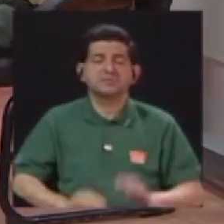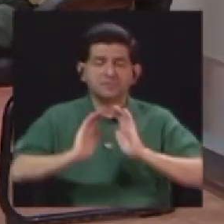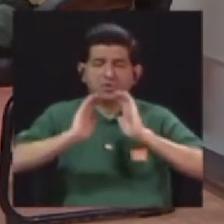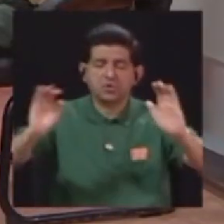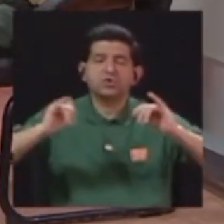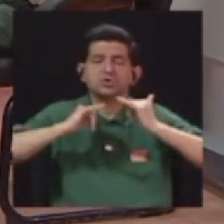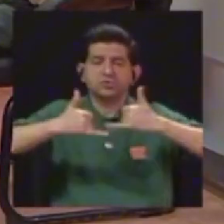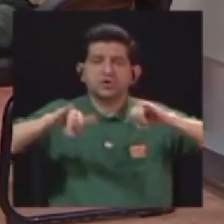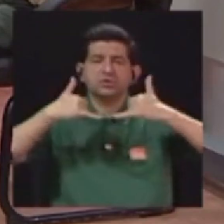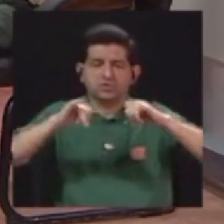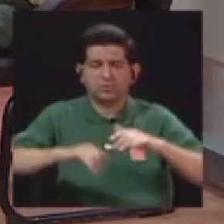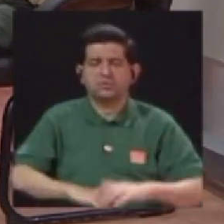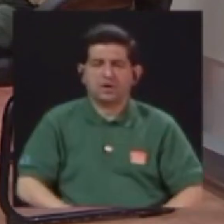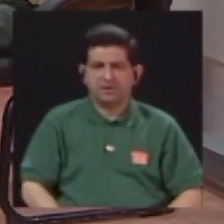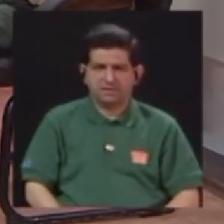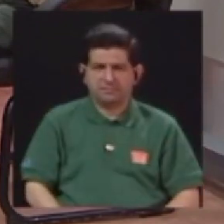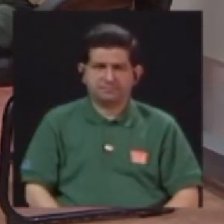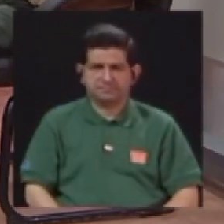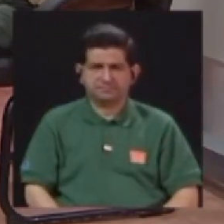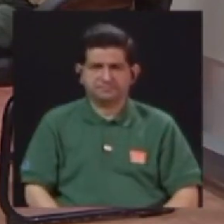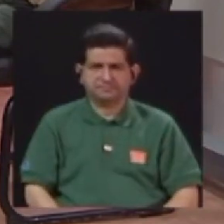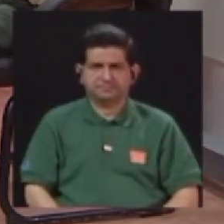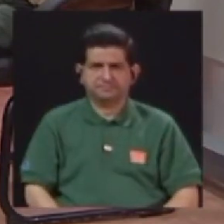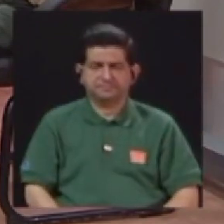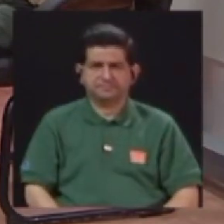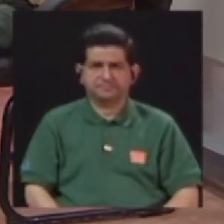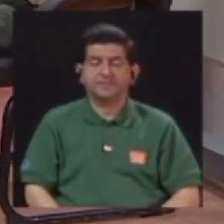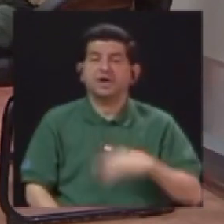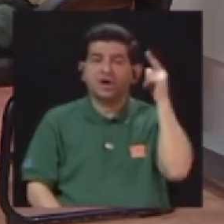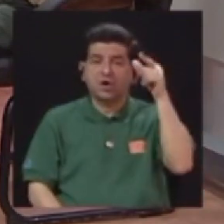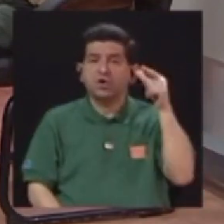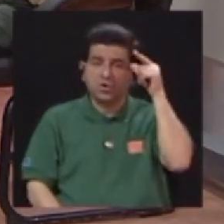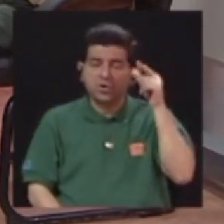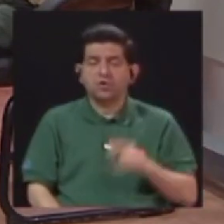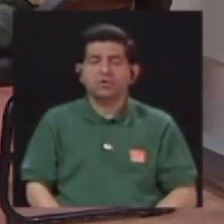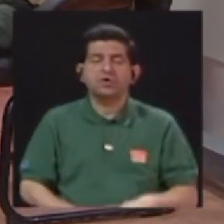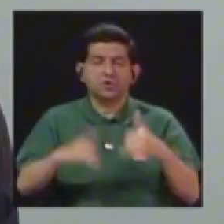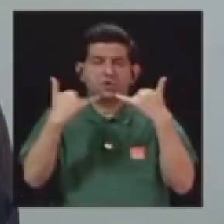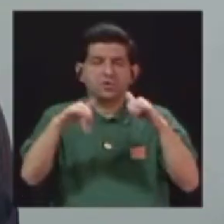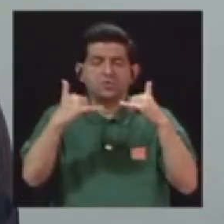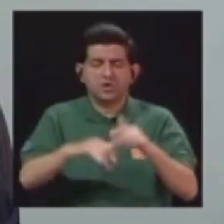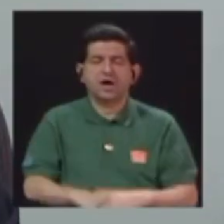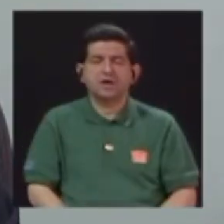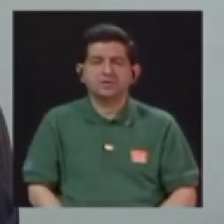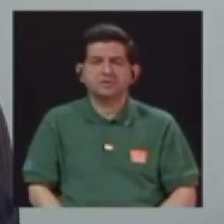¿verdad? Can y desde luego chomicos.